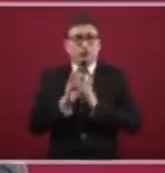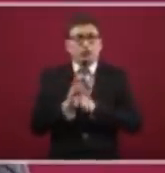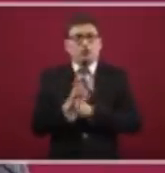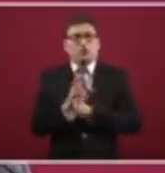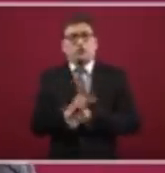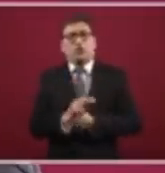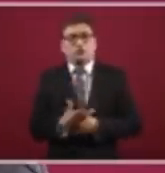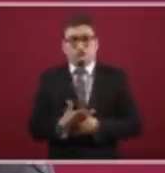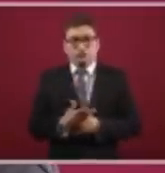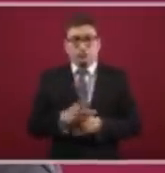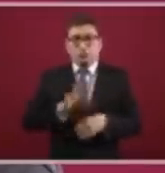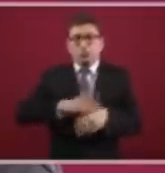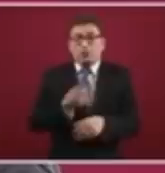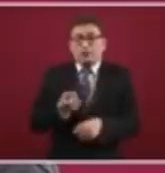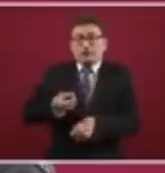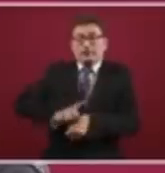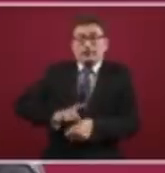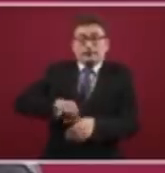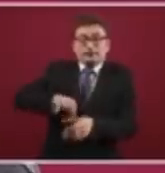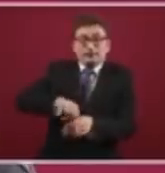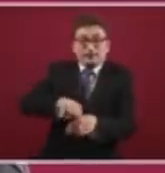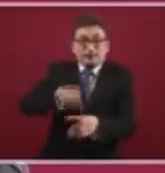mismo día de la elección